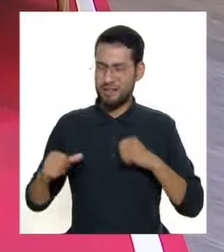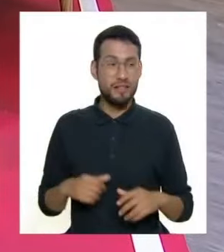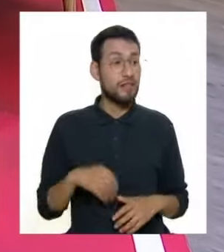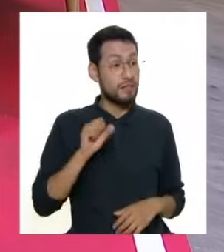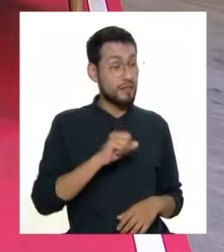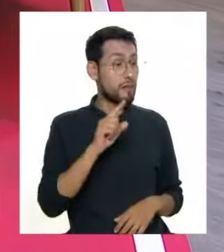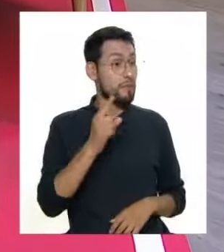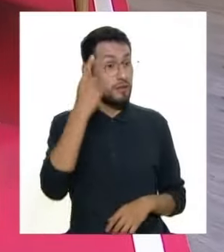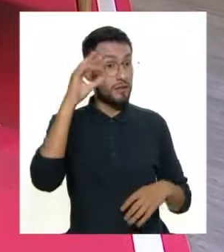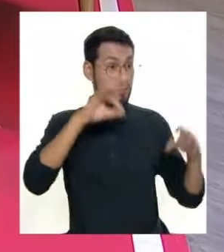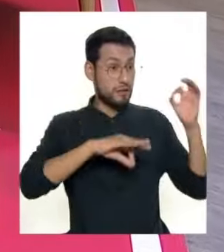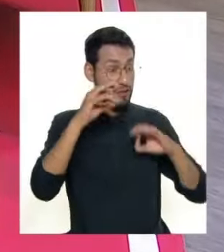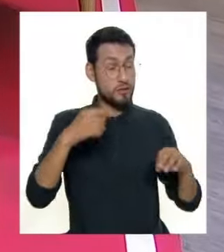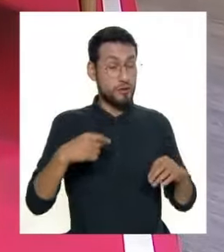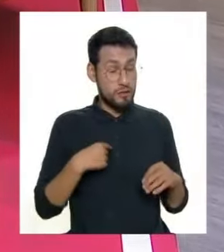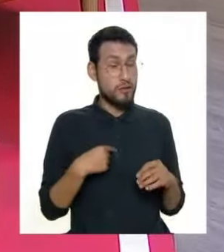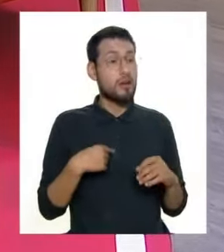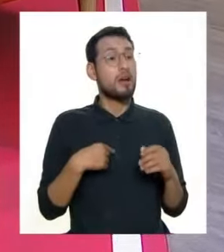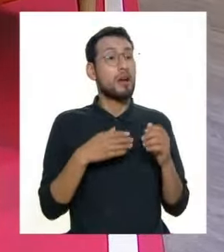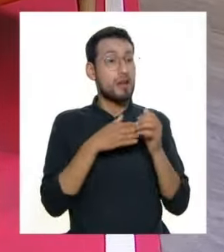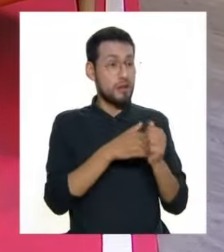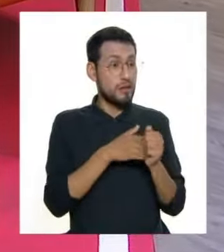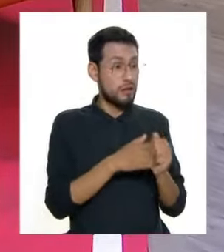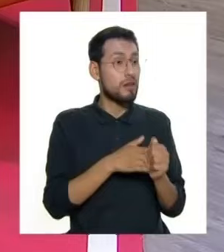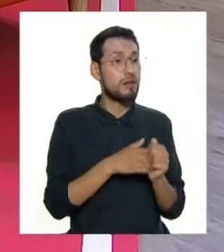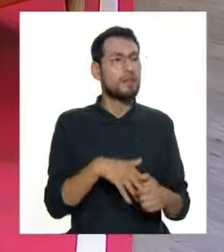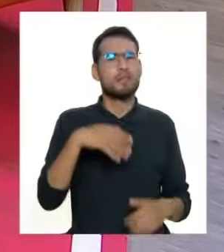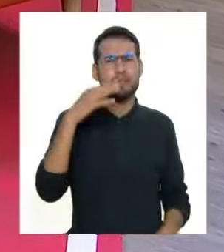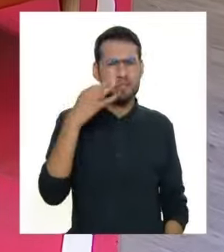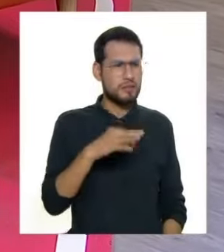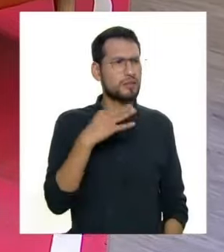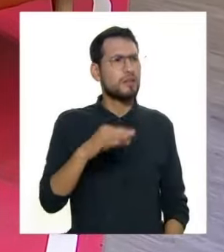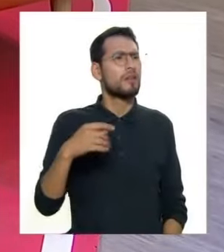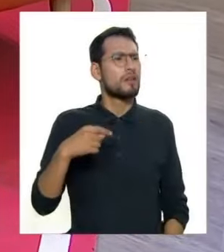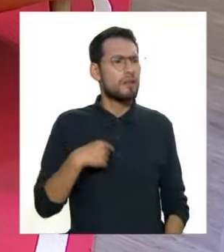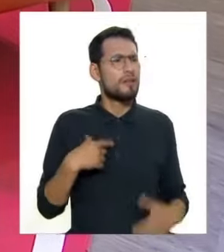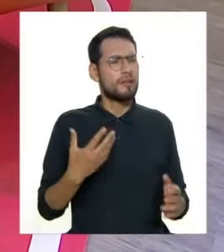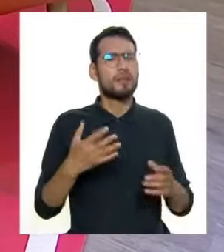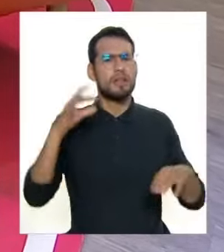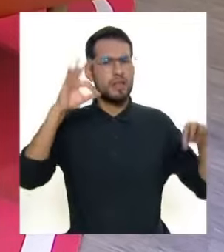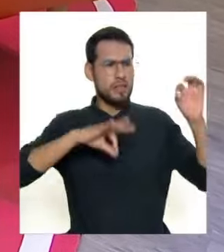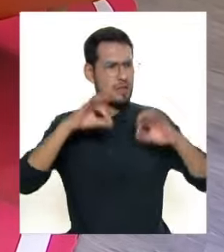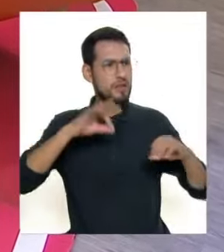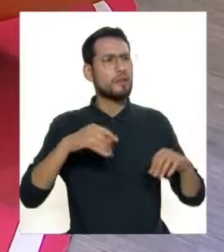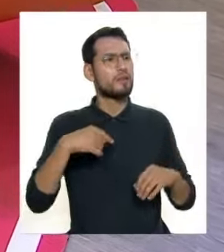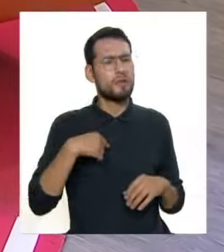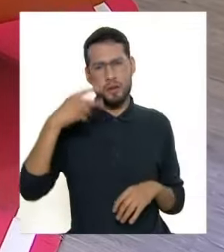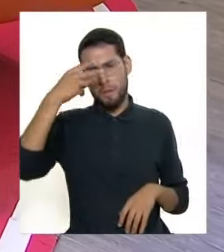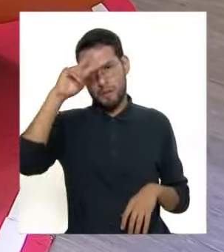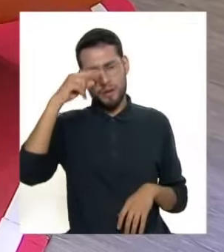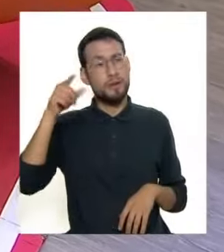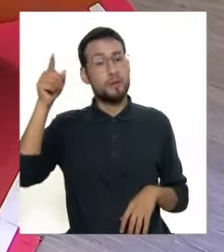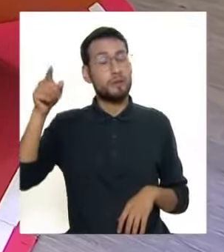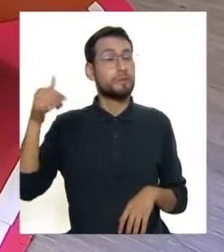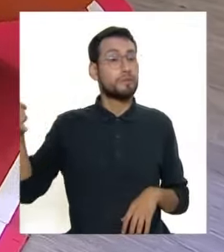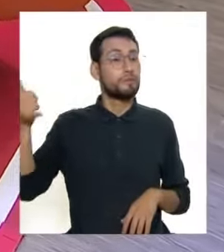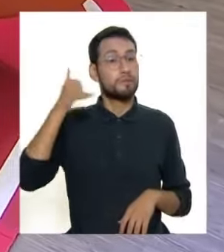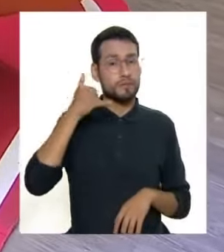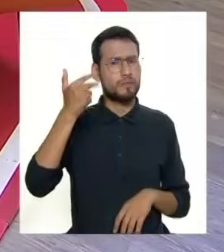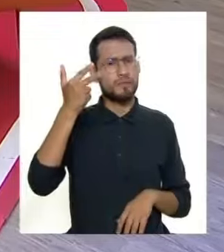es la primera obra de teatro que dirijo. Siempre he huido a dirigir teatro y yo estaba en México y Denise me llamó